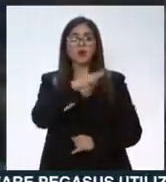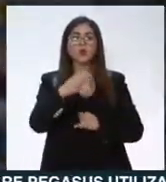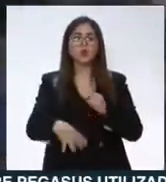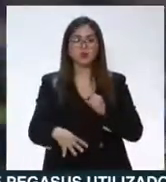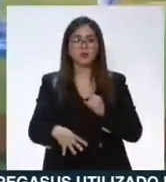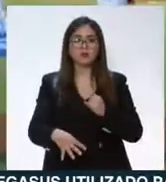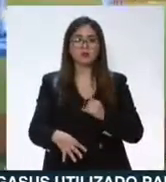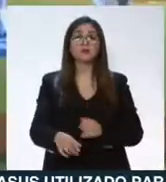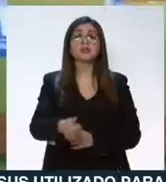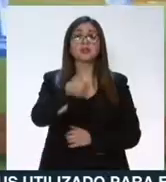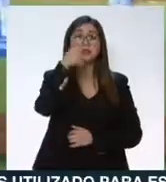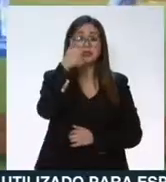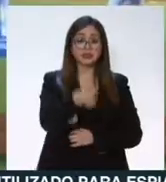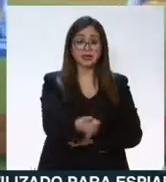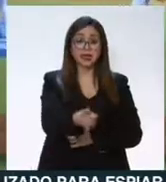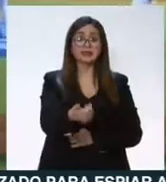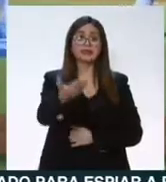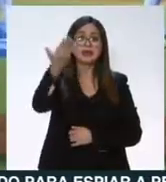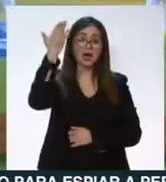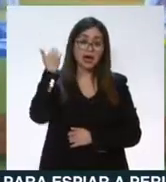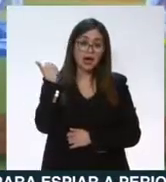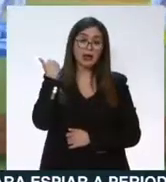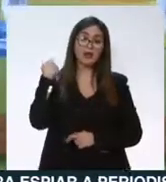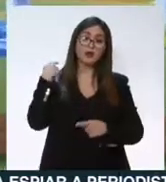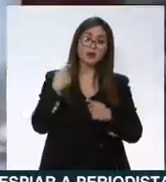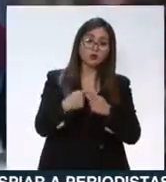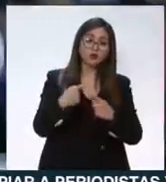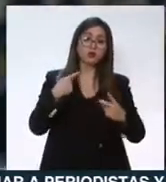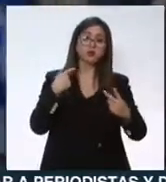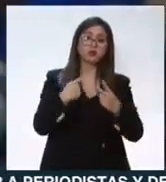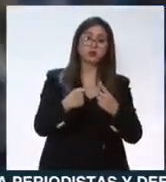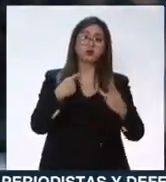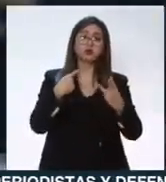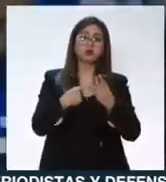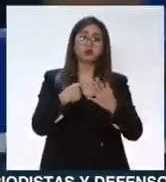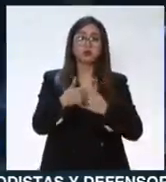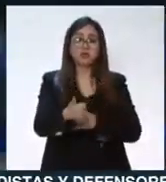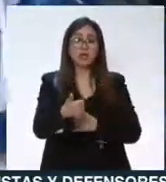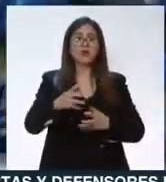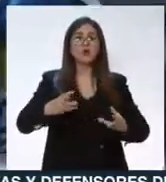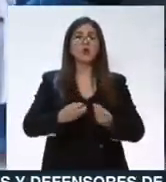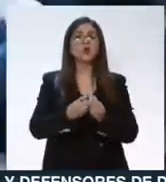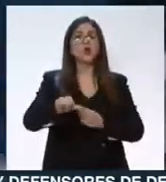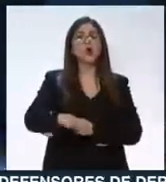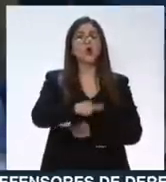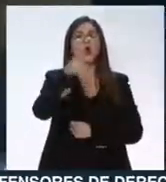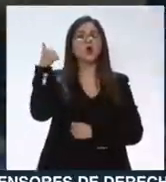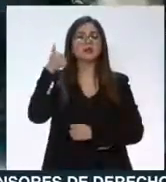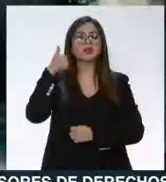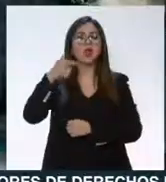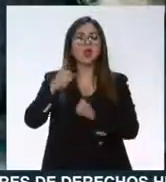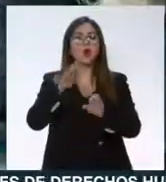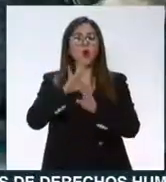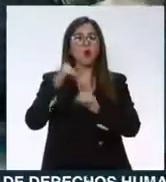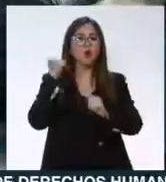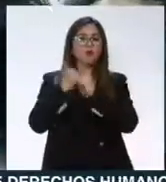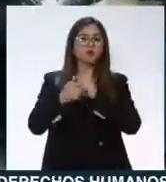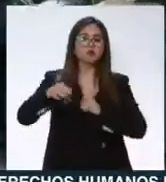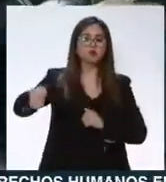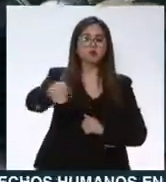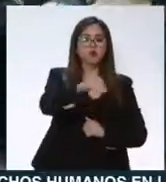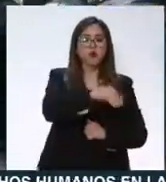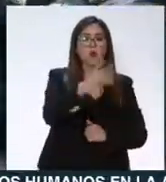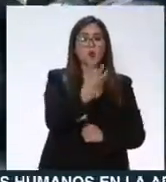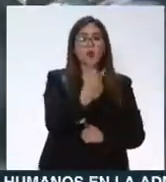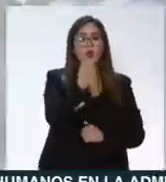los 6 partidos produjo 11 carreras, sin lugar a dudas el mejor de esta serie. 4-2 se la llevan los